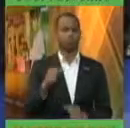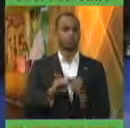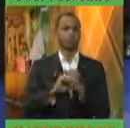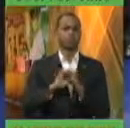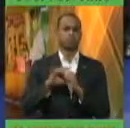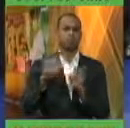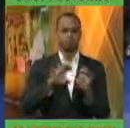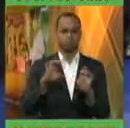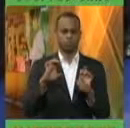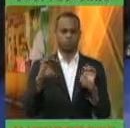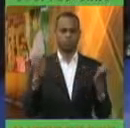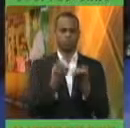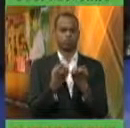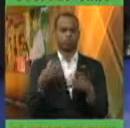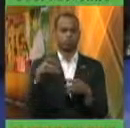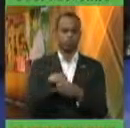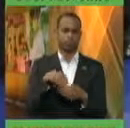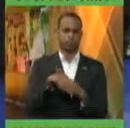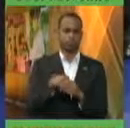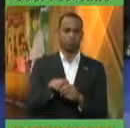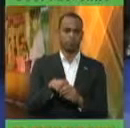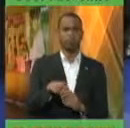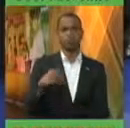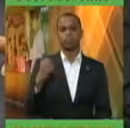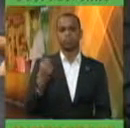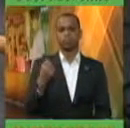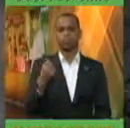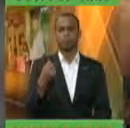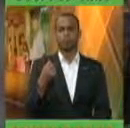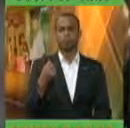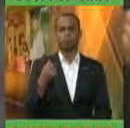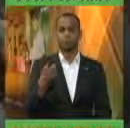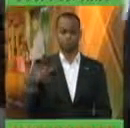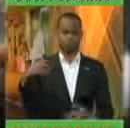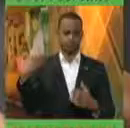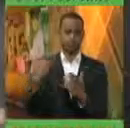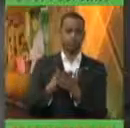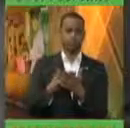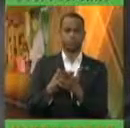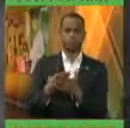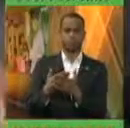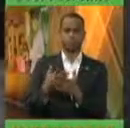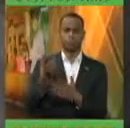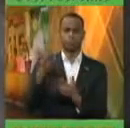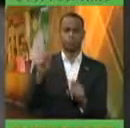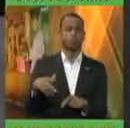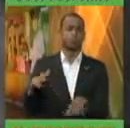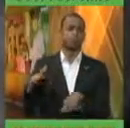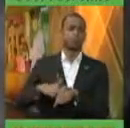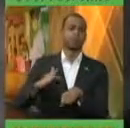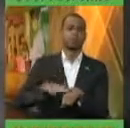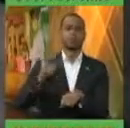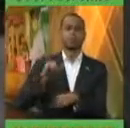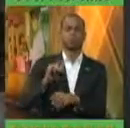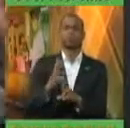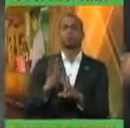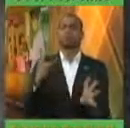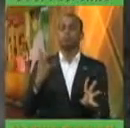para una empresa bancaria así que de que tú llegas si alguien te avisa mrt su fila y le